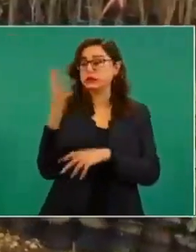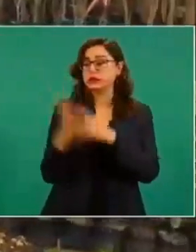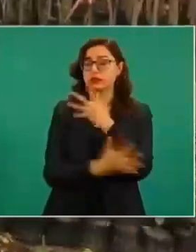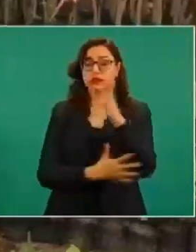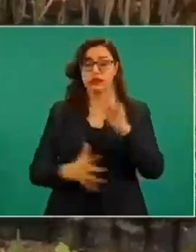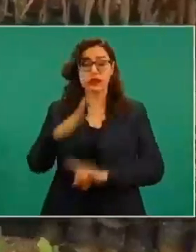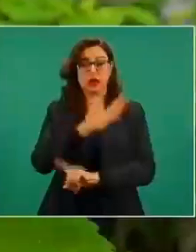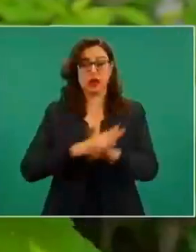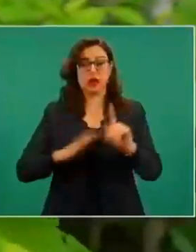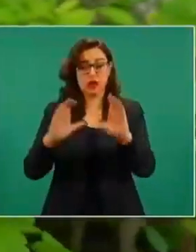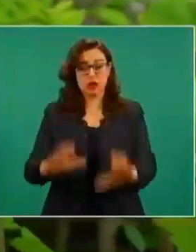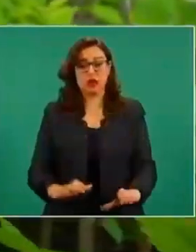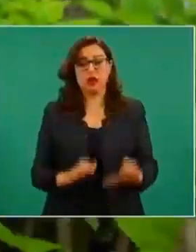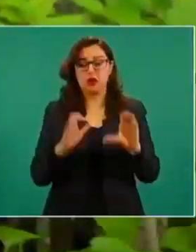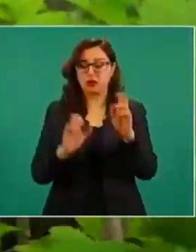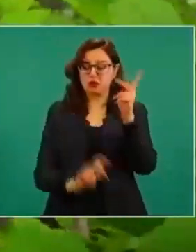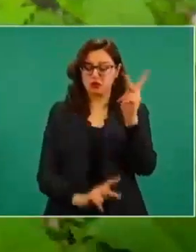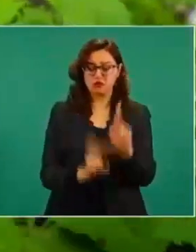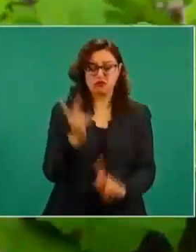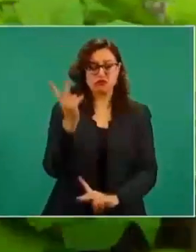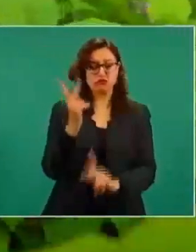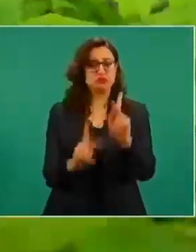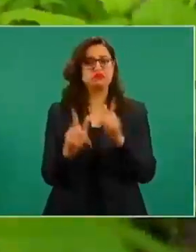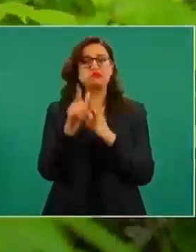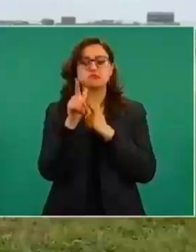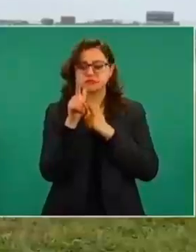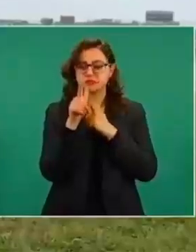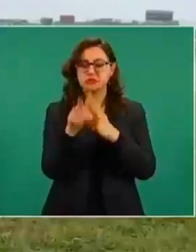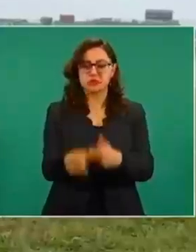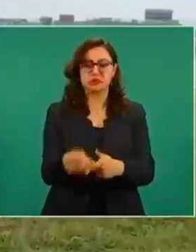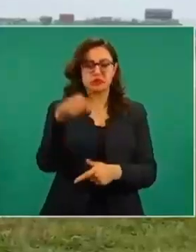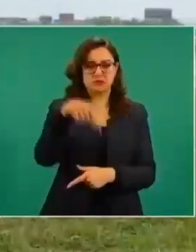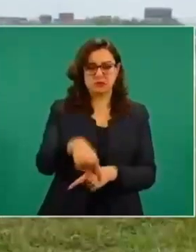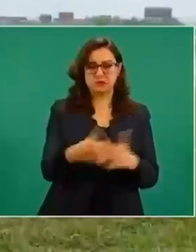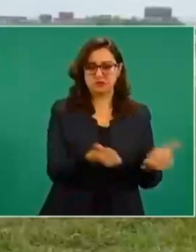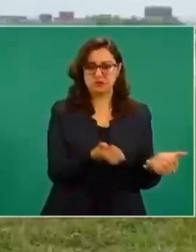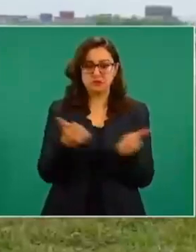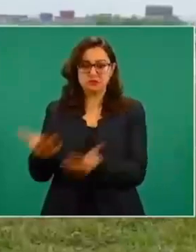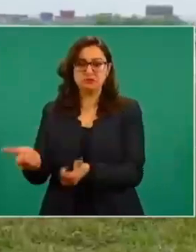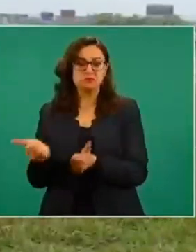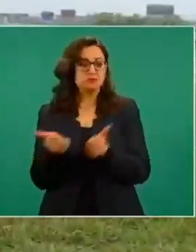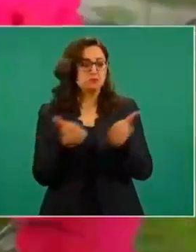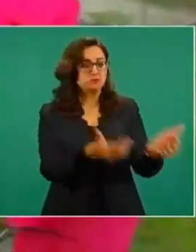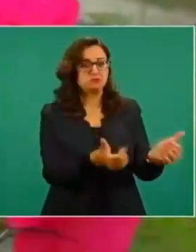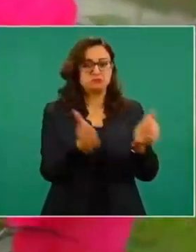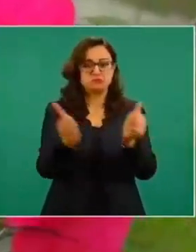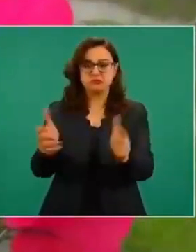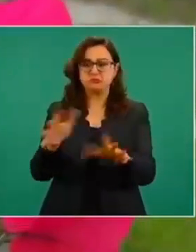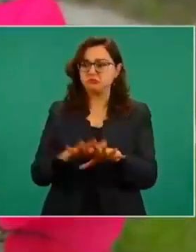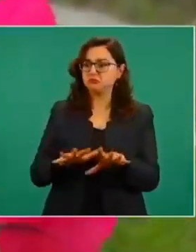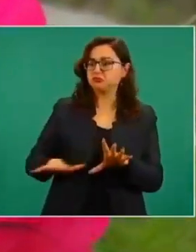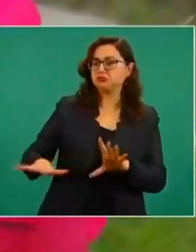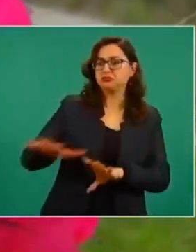el cultivo y traslado de plantas de ornato y forestales desde el vivero hacia las zonas de áreas verdes de la refinería.